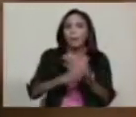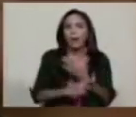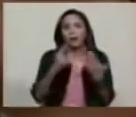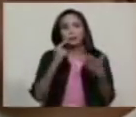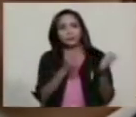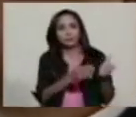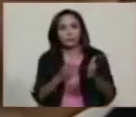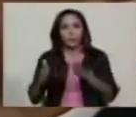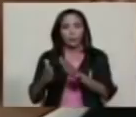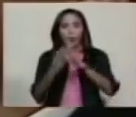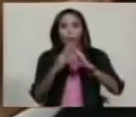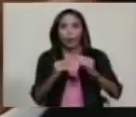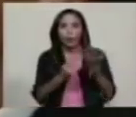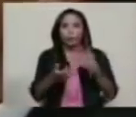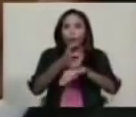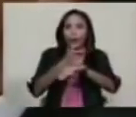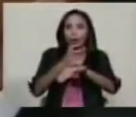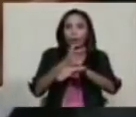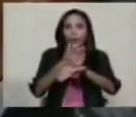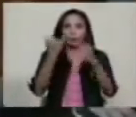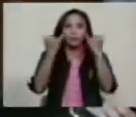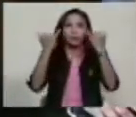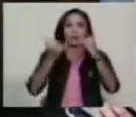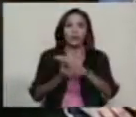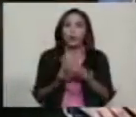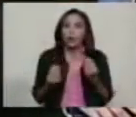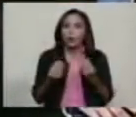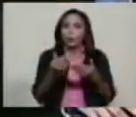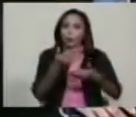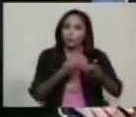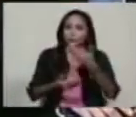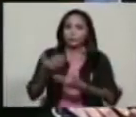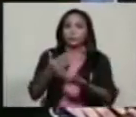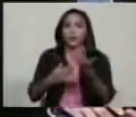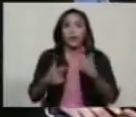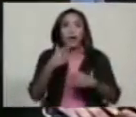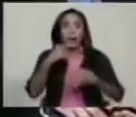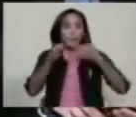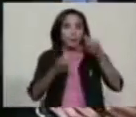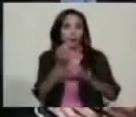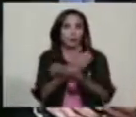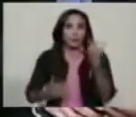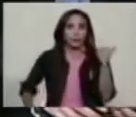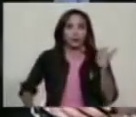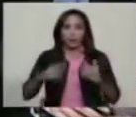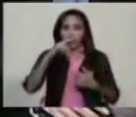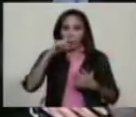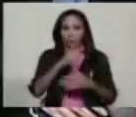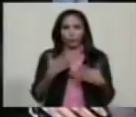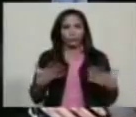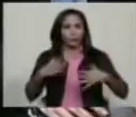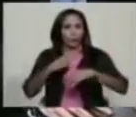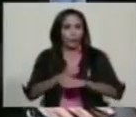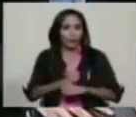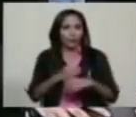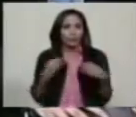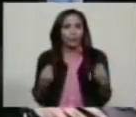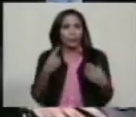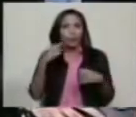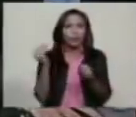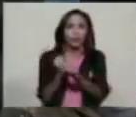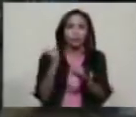adelantado el Ejecutivo Nacional. Ha dicho el jefe de Estado venezolano que confía, que apuesta al trabajo